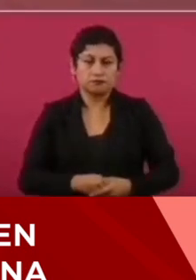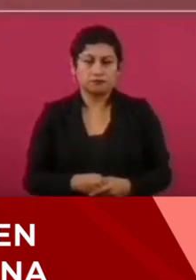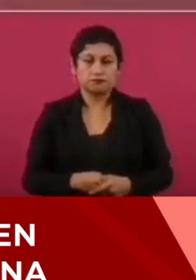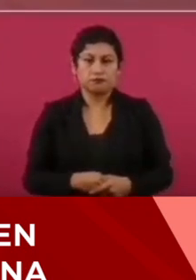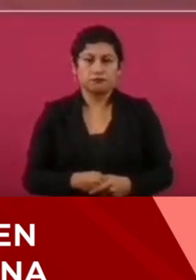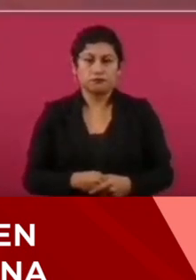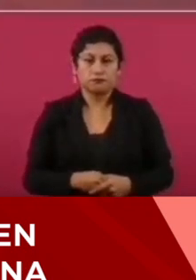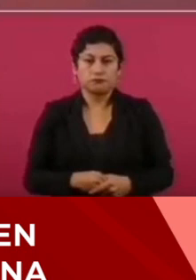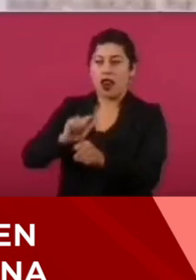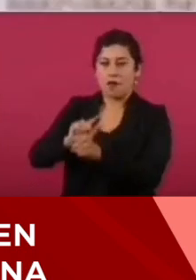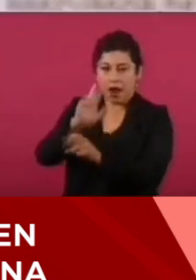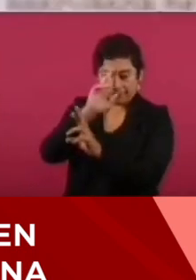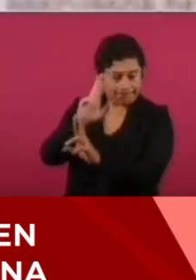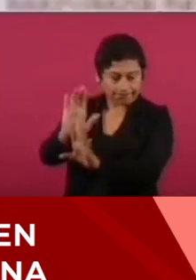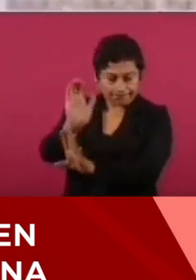borrego,